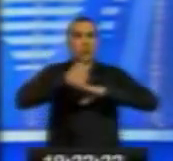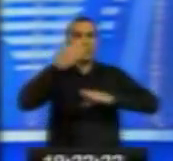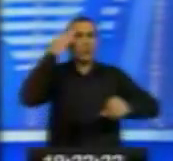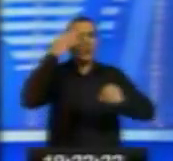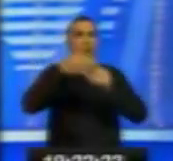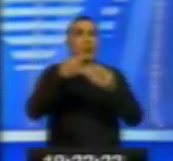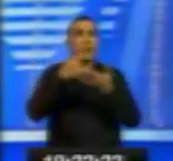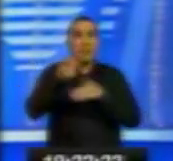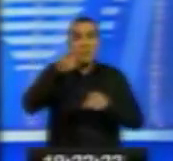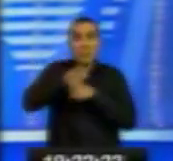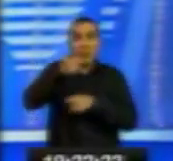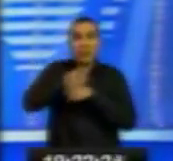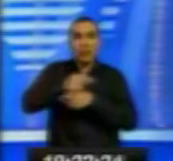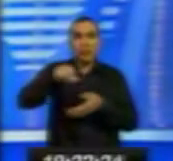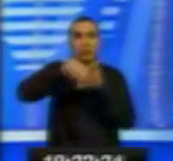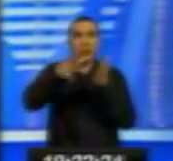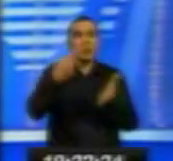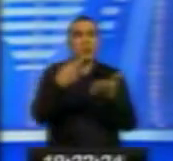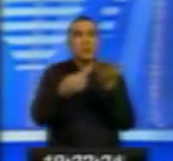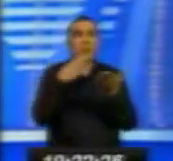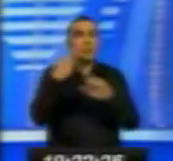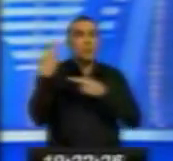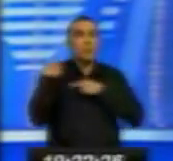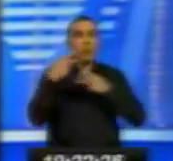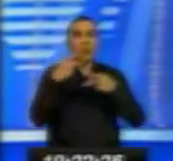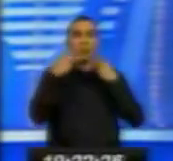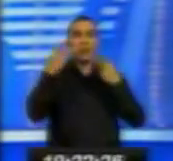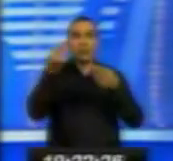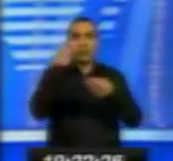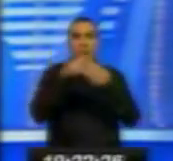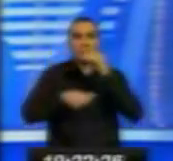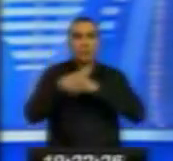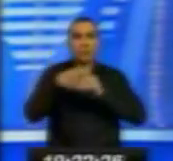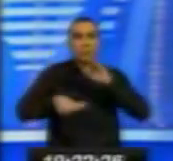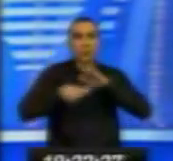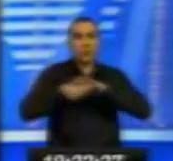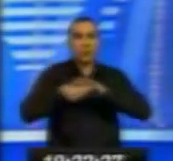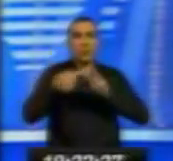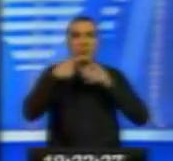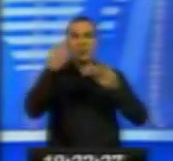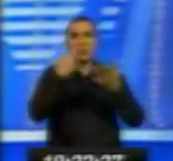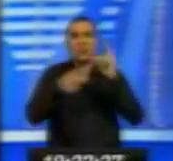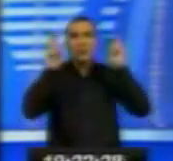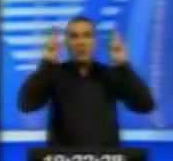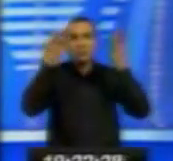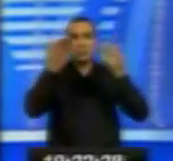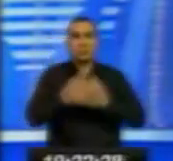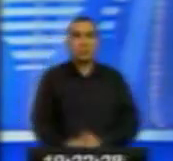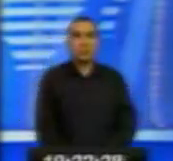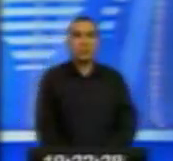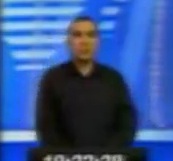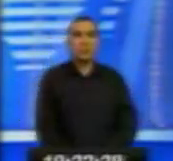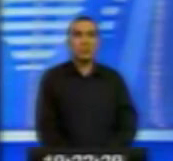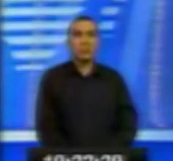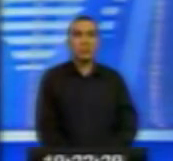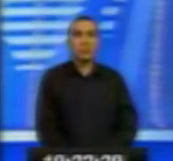de extorsionar a ciudadanos ofreciendo cargos públicos a cambio de dinero. Se señala lo siguiente. Atención.